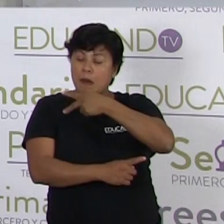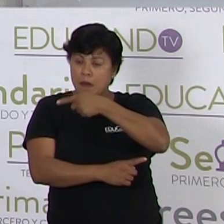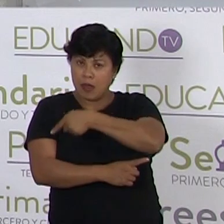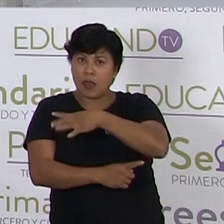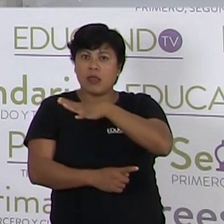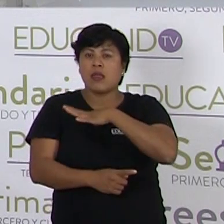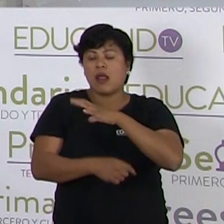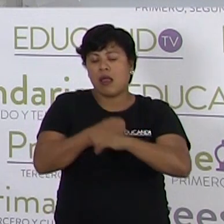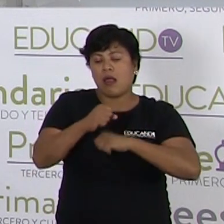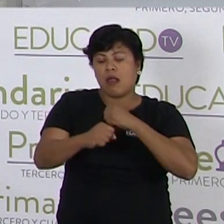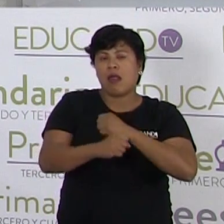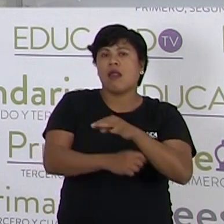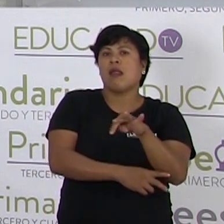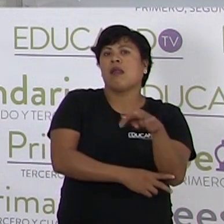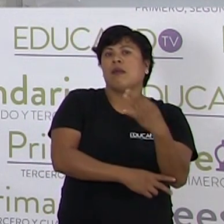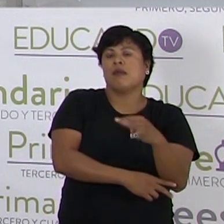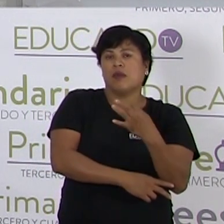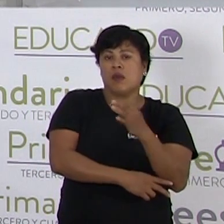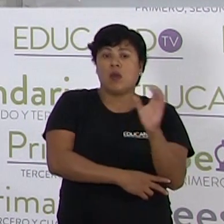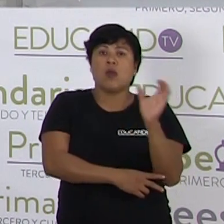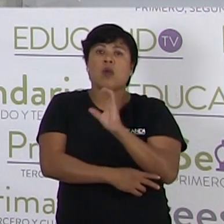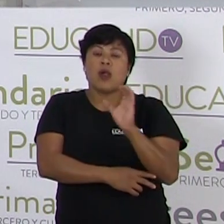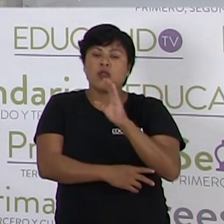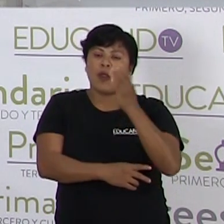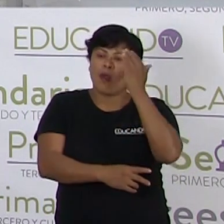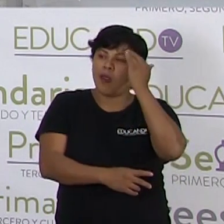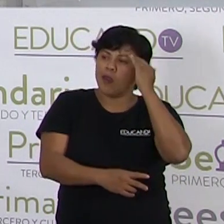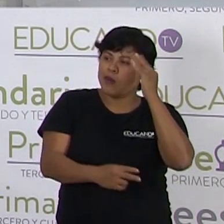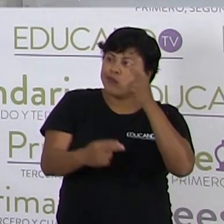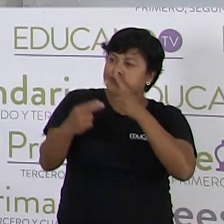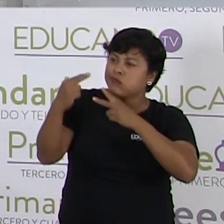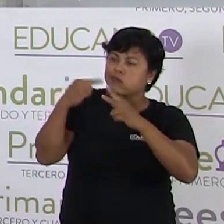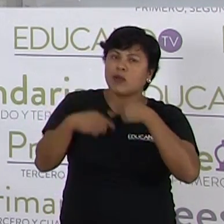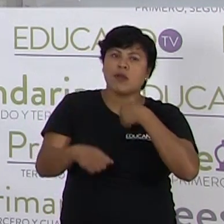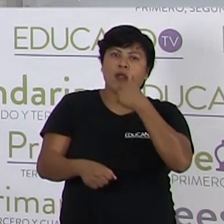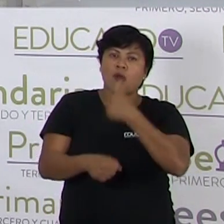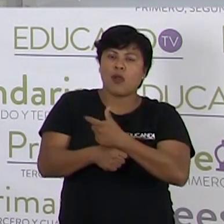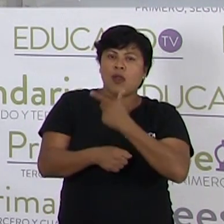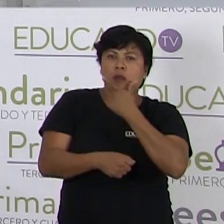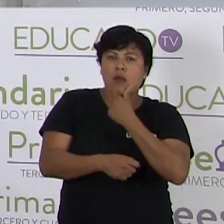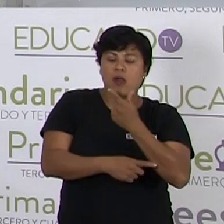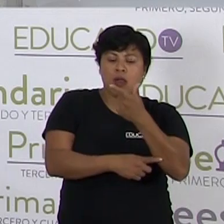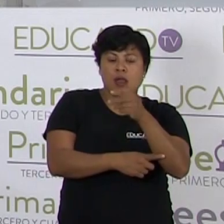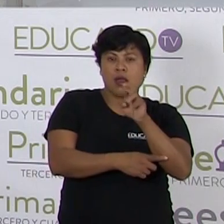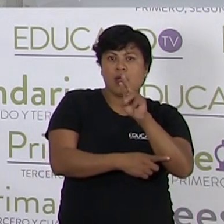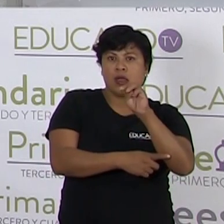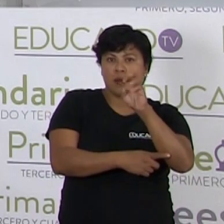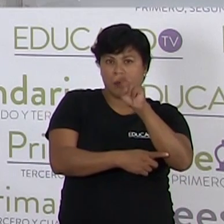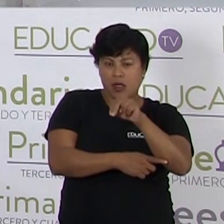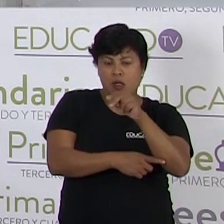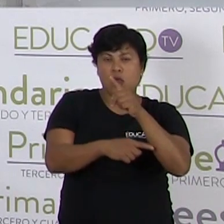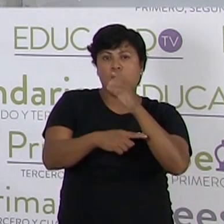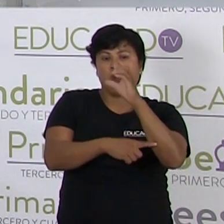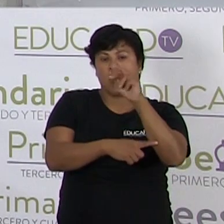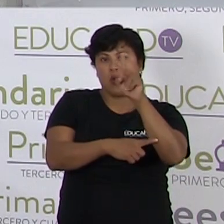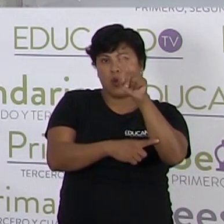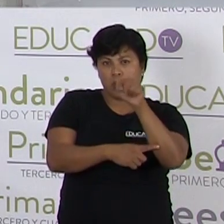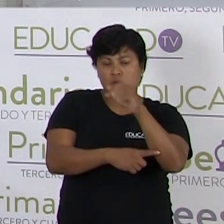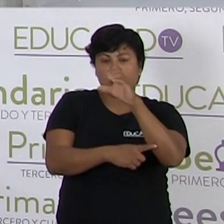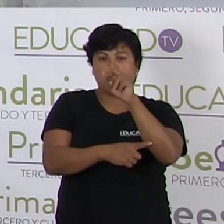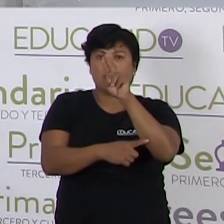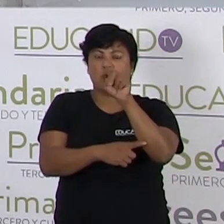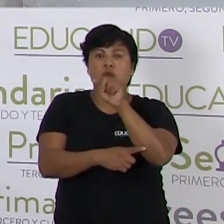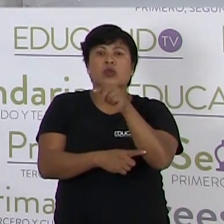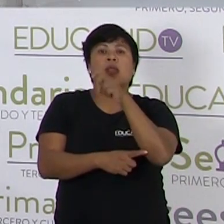tenía 14 años cuando conoció a mi abuelo Germán Cruz Cruz. Ellos son